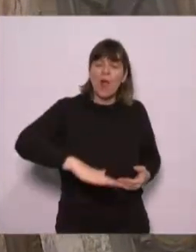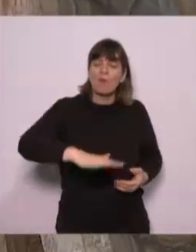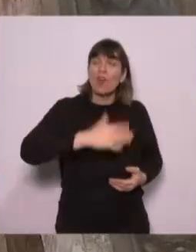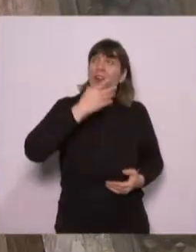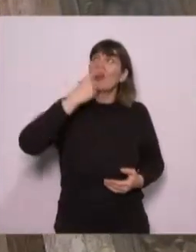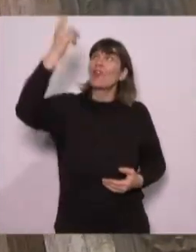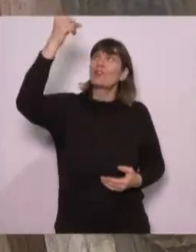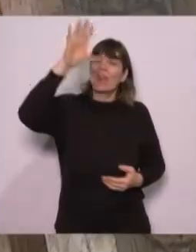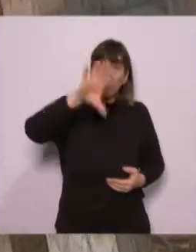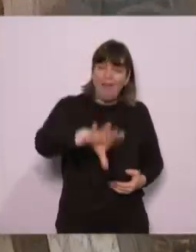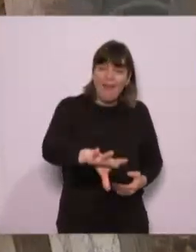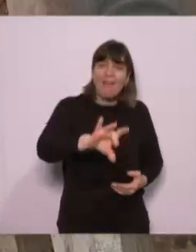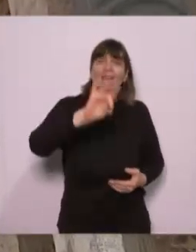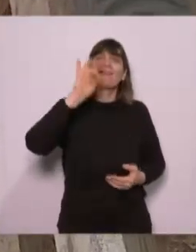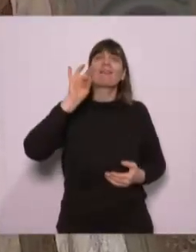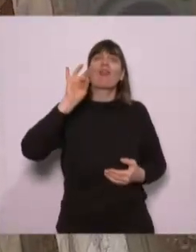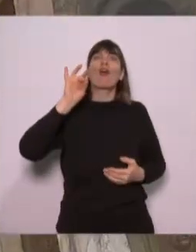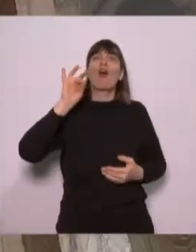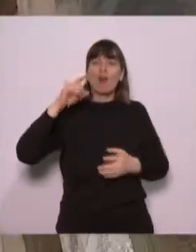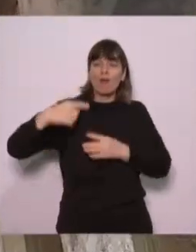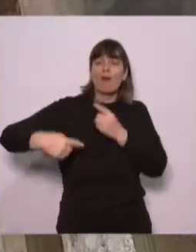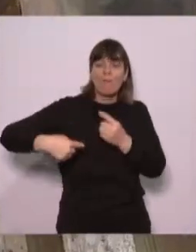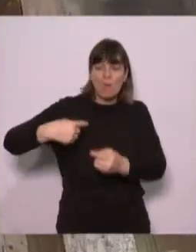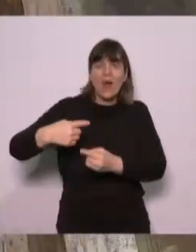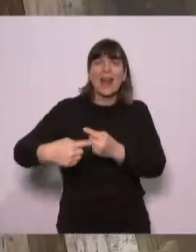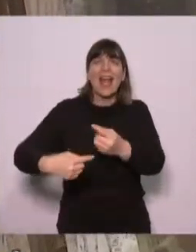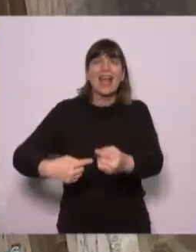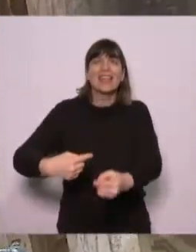Feliz el pueblo que el Señor